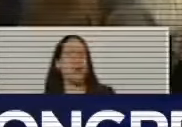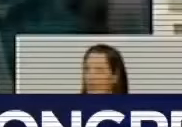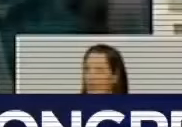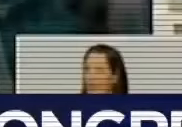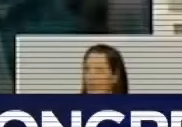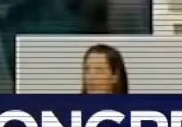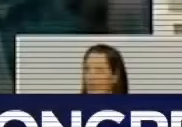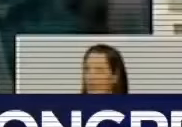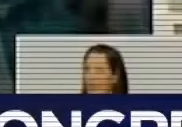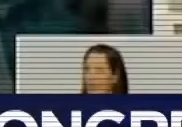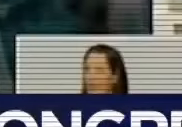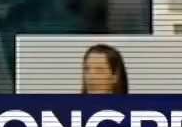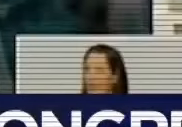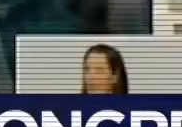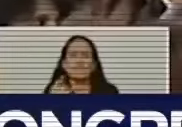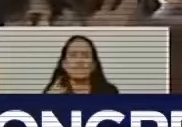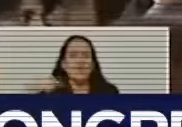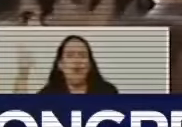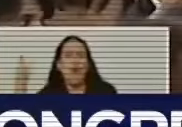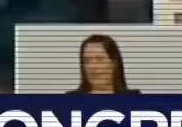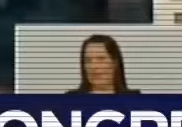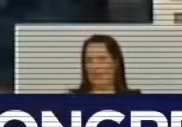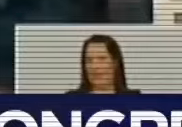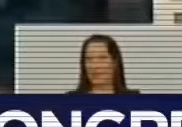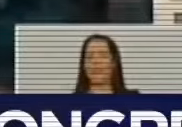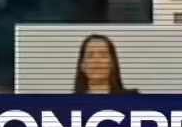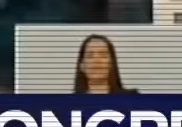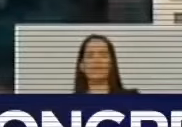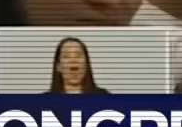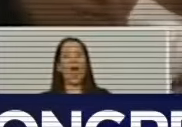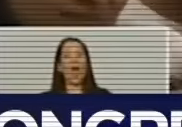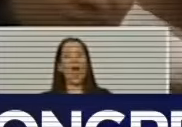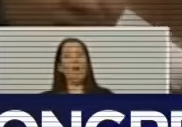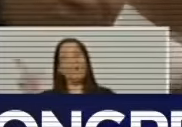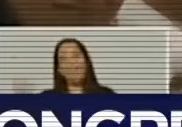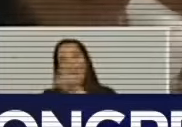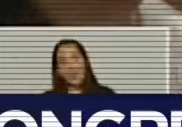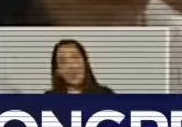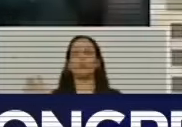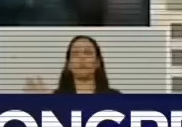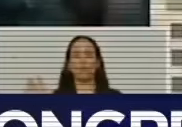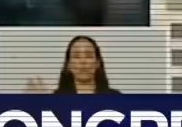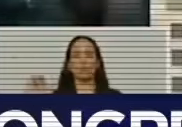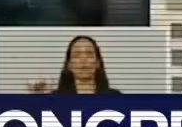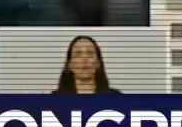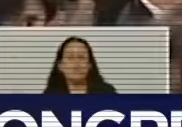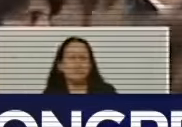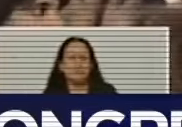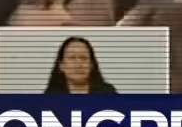Me importa un carajo lo que voten en el Congreso. Les voy a vetar todo.